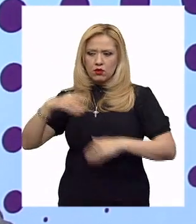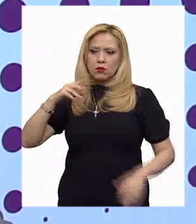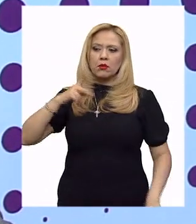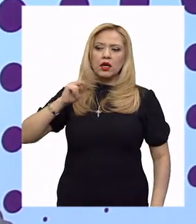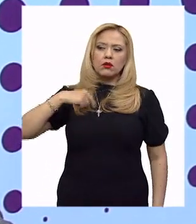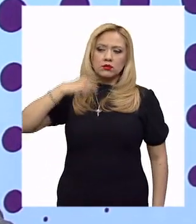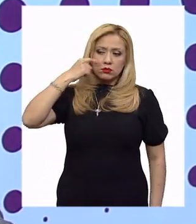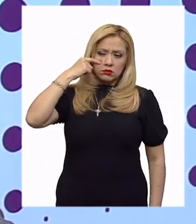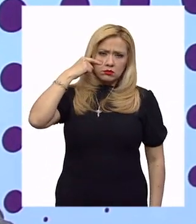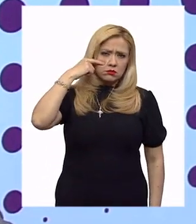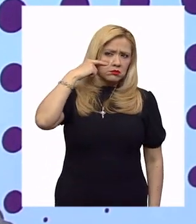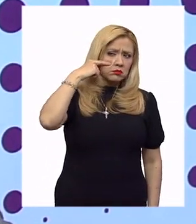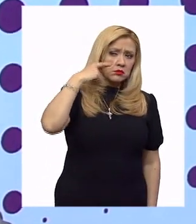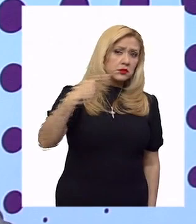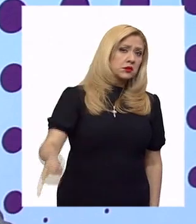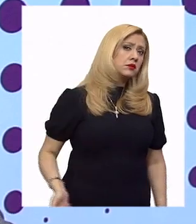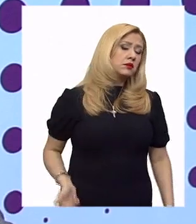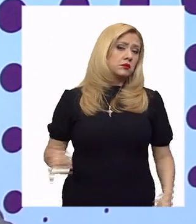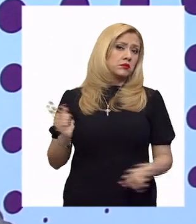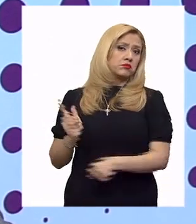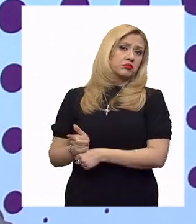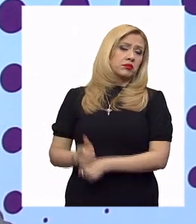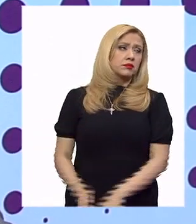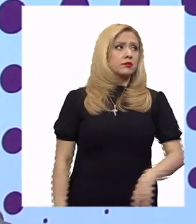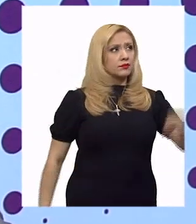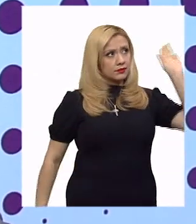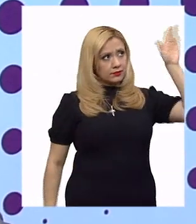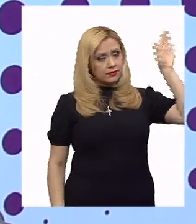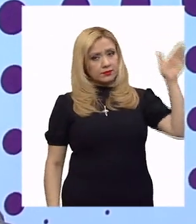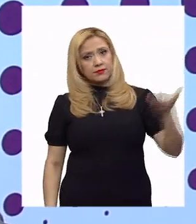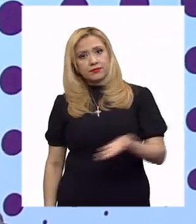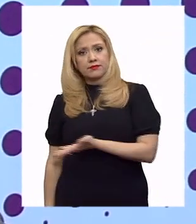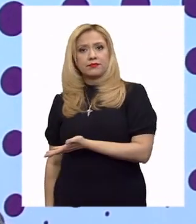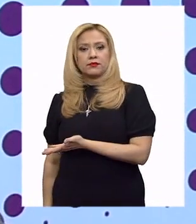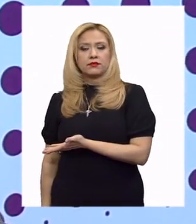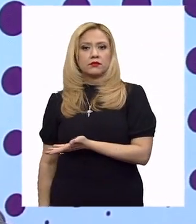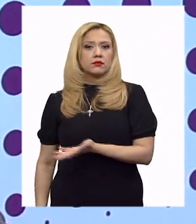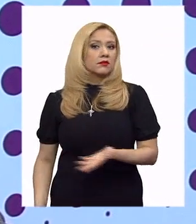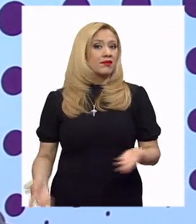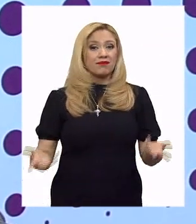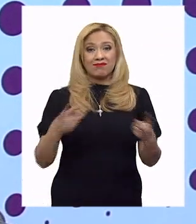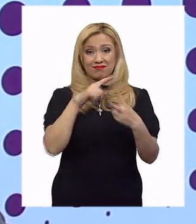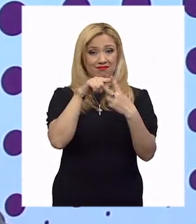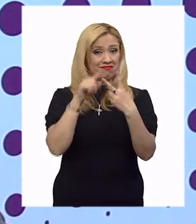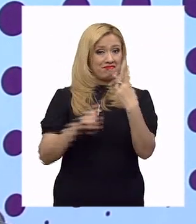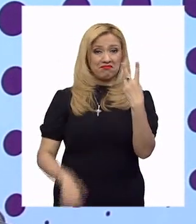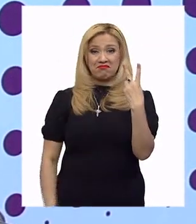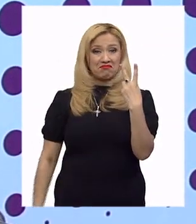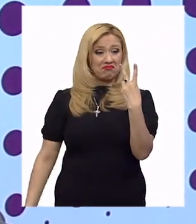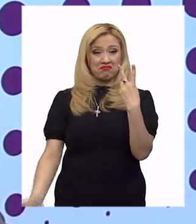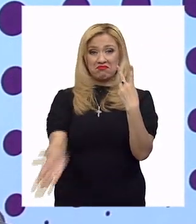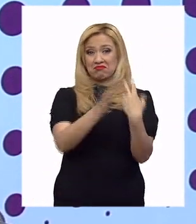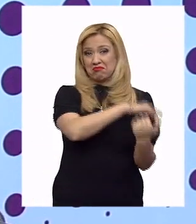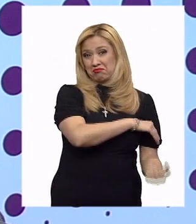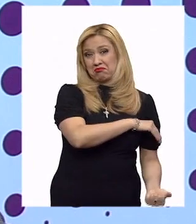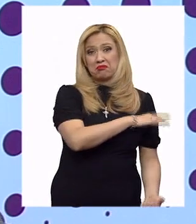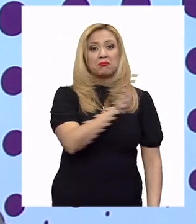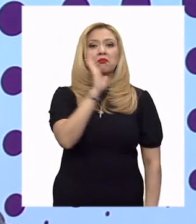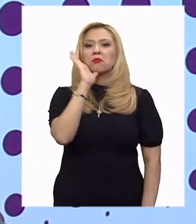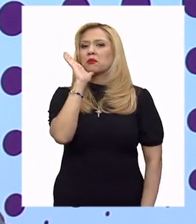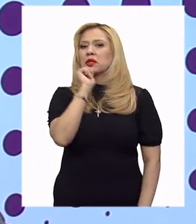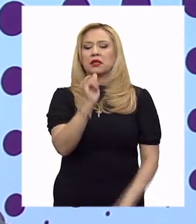observar problemas y entonces presentarlos dentro del contexto. Sin eso, simplemente no hay forma de que puedan proseguir